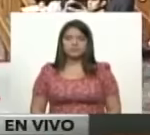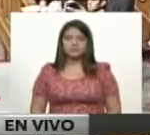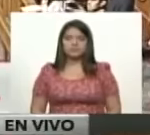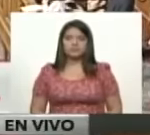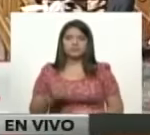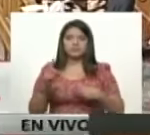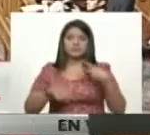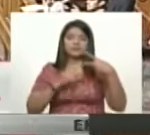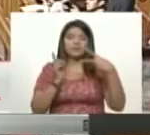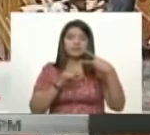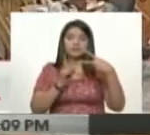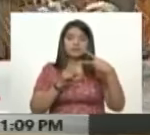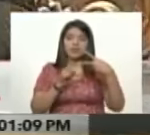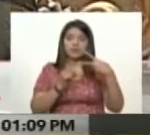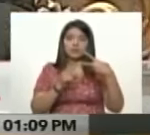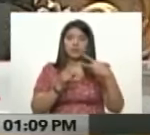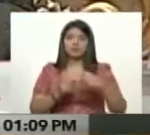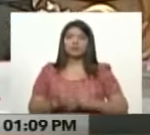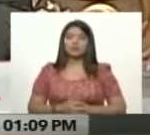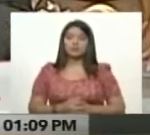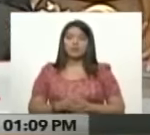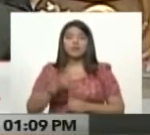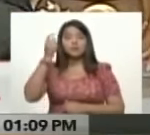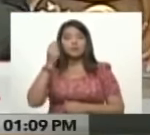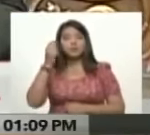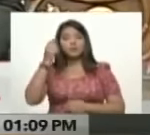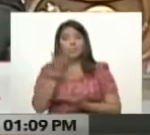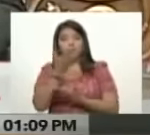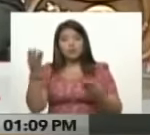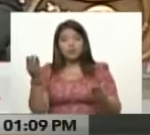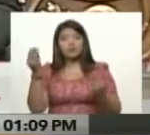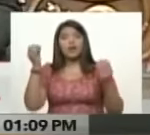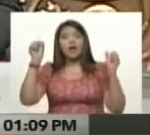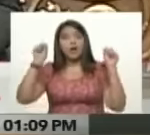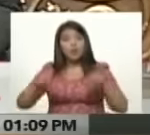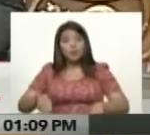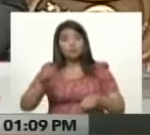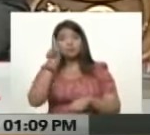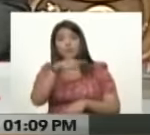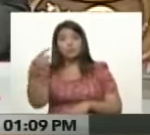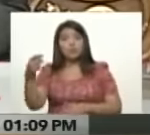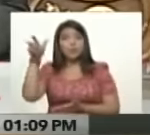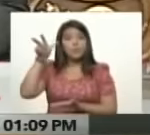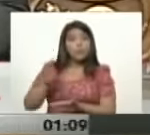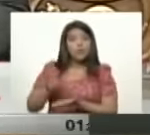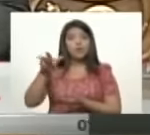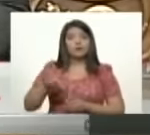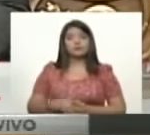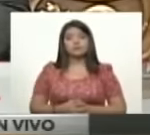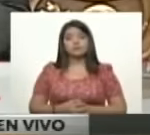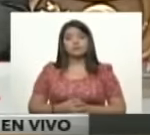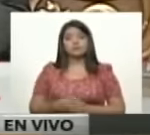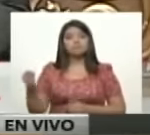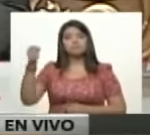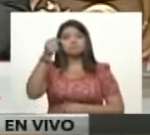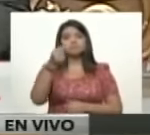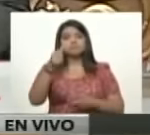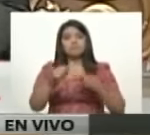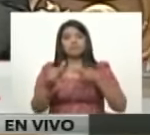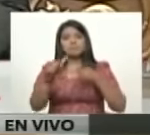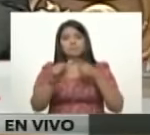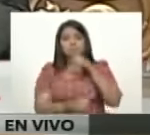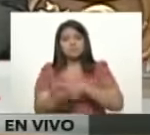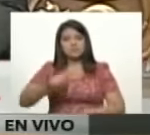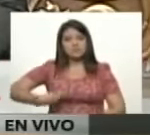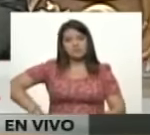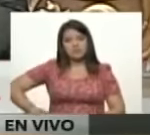Segundo, consideración, los diputados y diputadas que estén de acuerdo con aprobar la designación del diputado Enrique